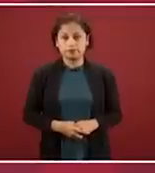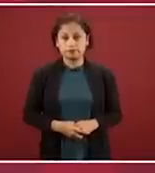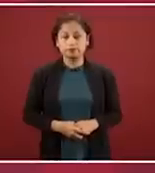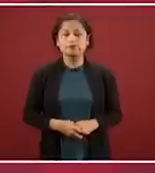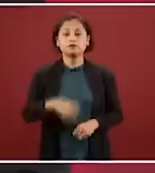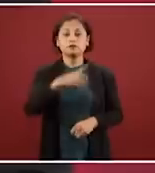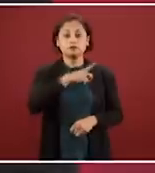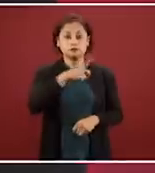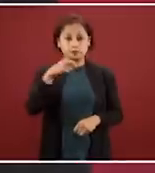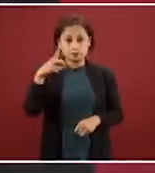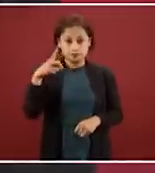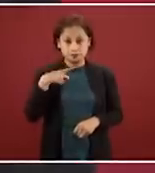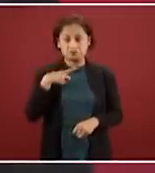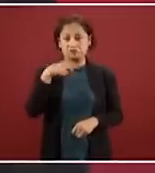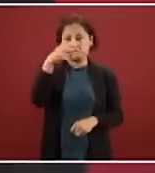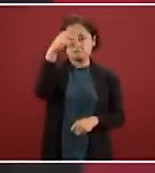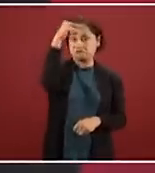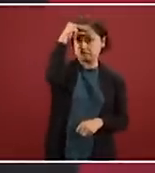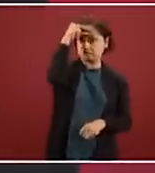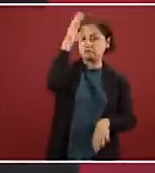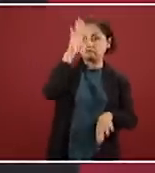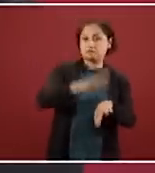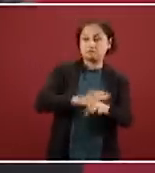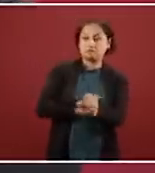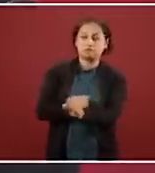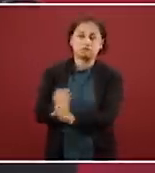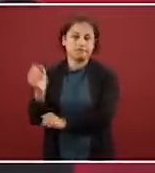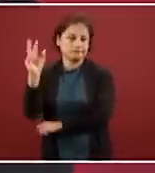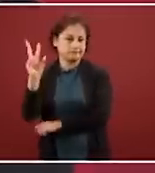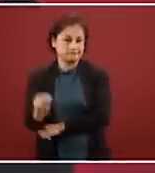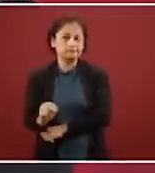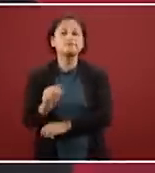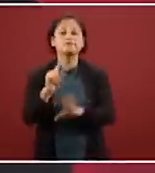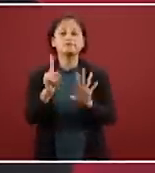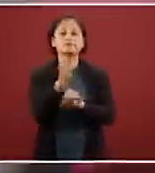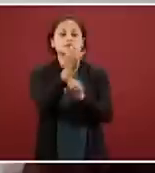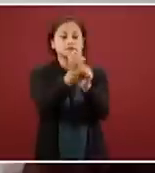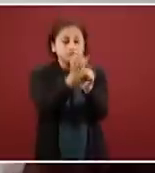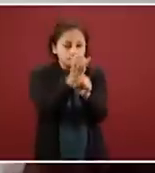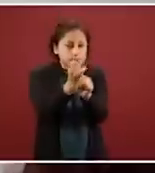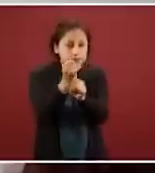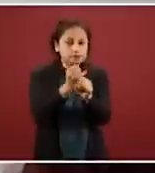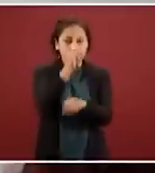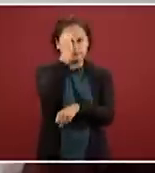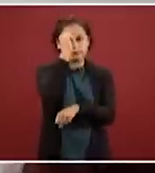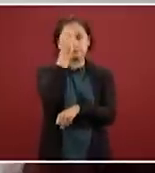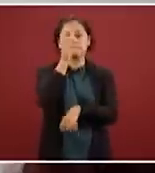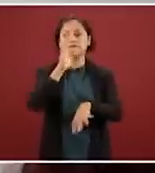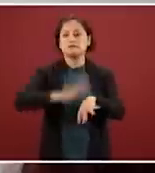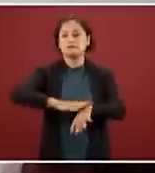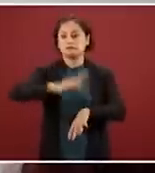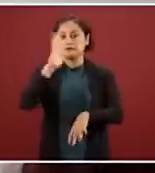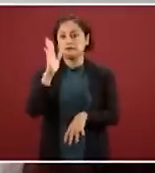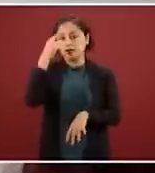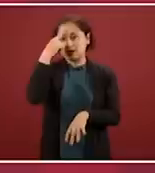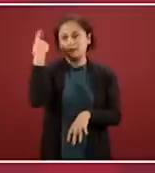inteligencia que fuerza, más investigación, más inteligencia, para no usar la